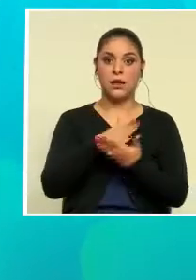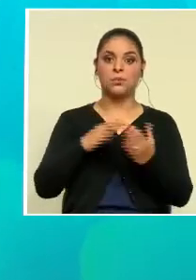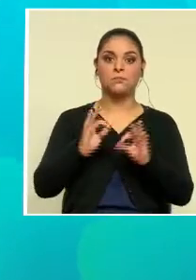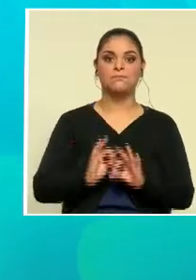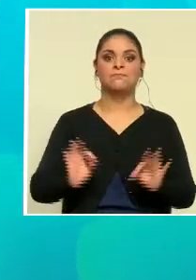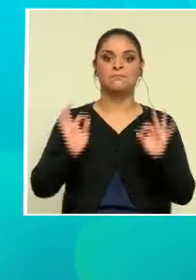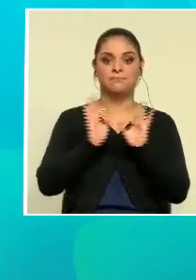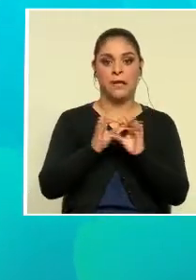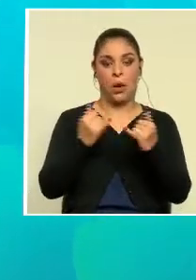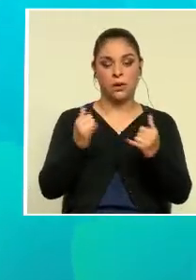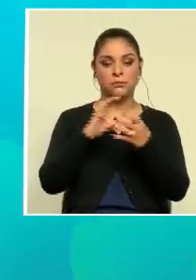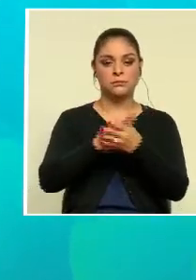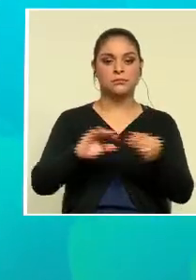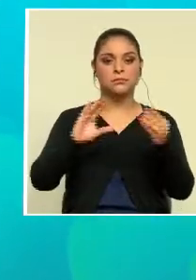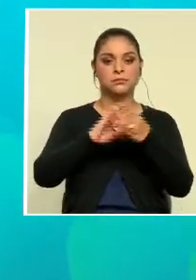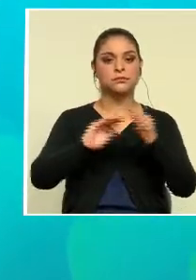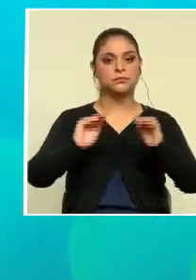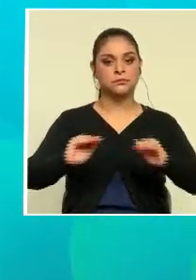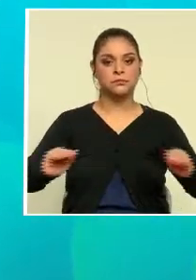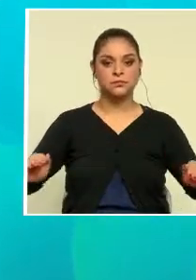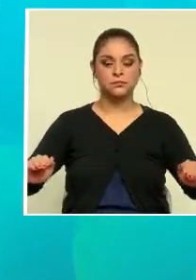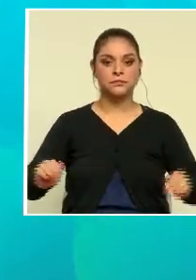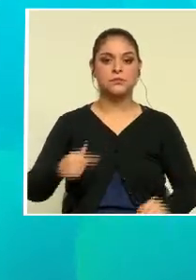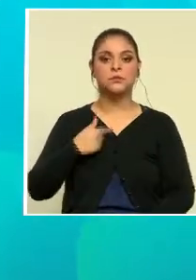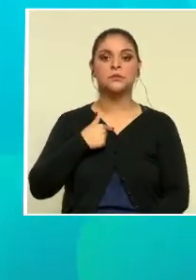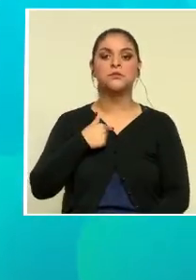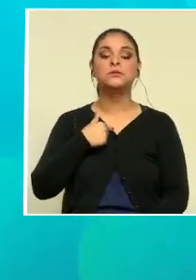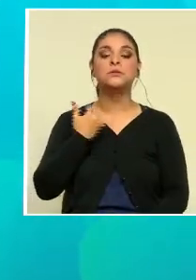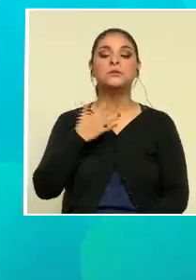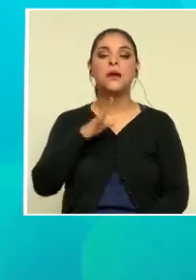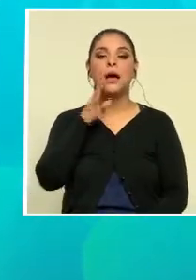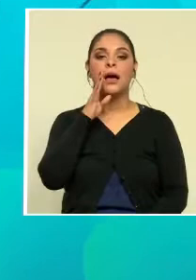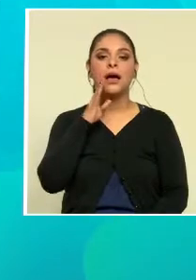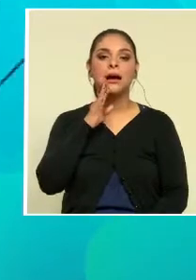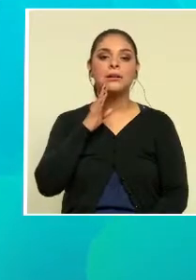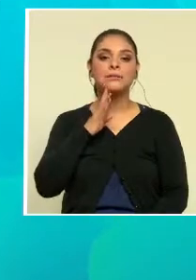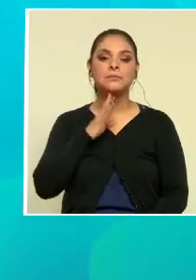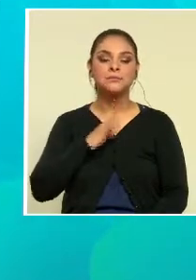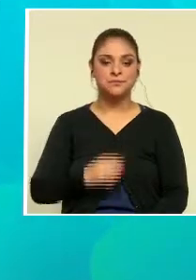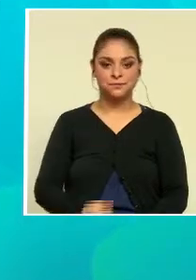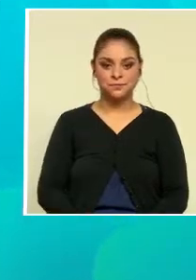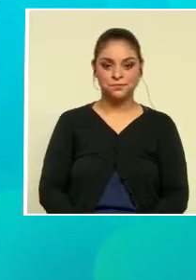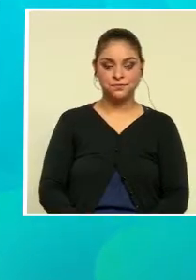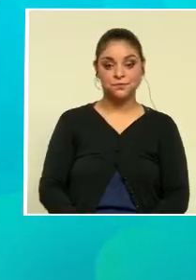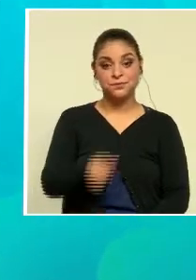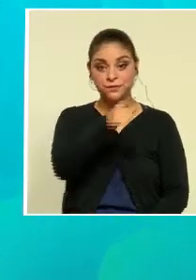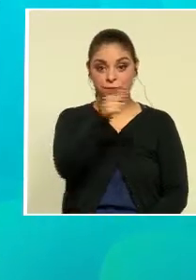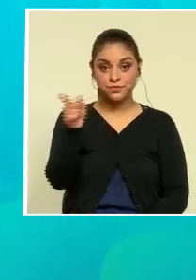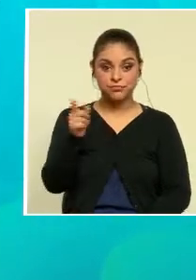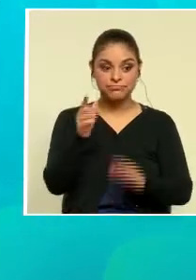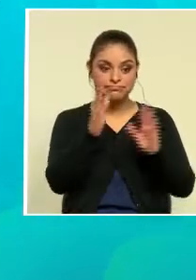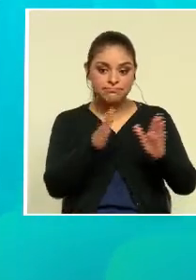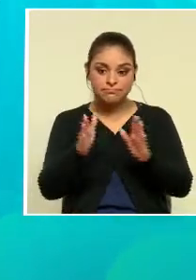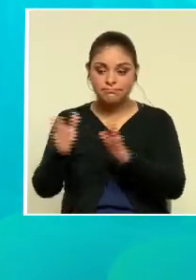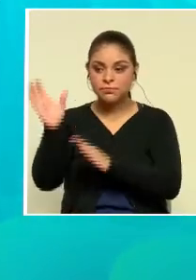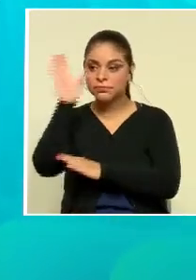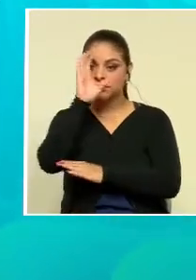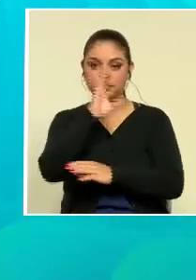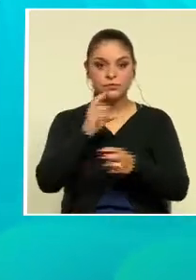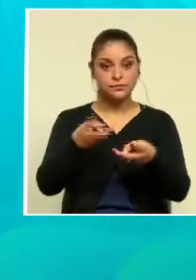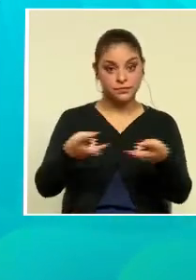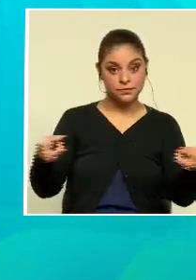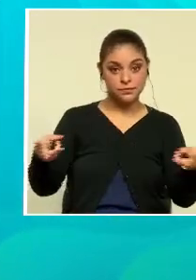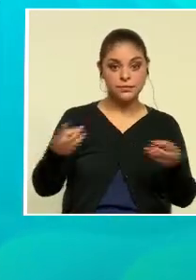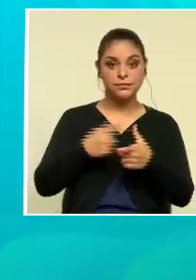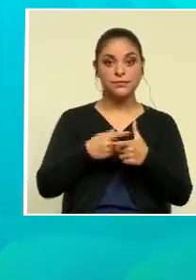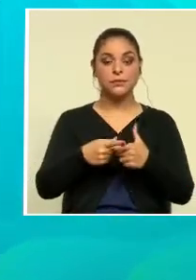a contar a los niños y la niña dinero ya ya se me hizo a la boca agua bueno entonces metros quedan preparando esos materiales vamos a ver